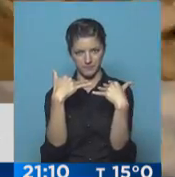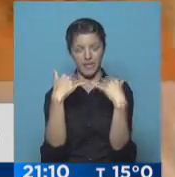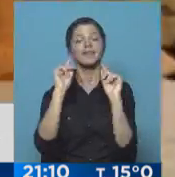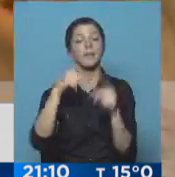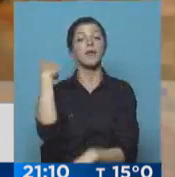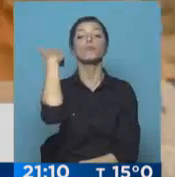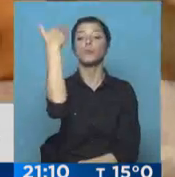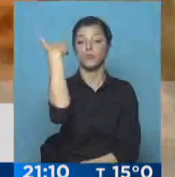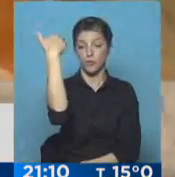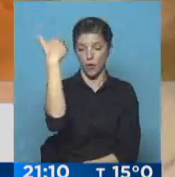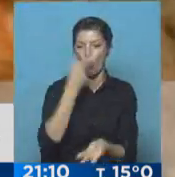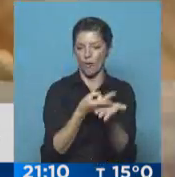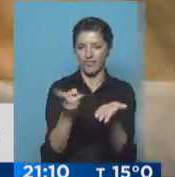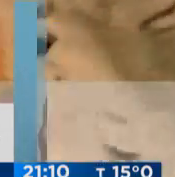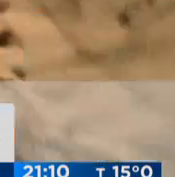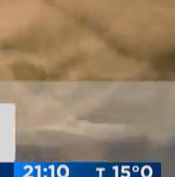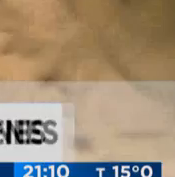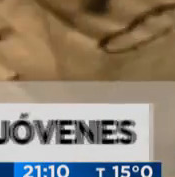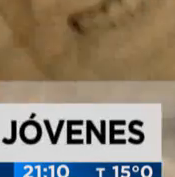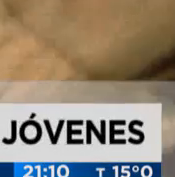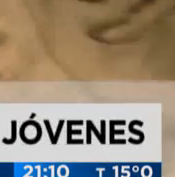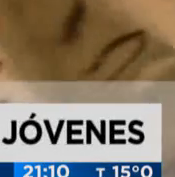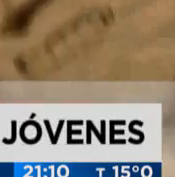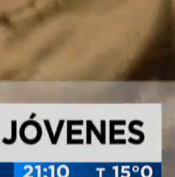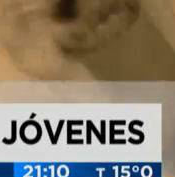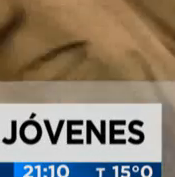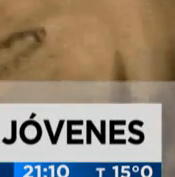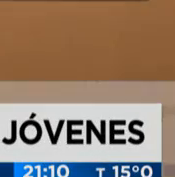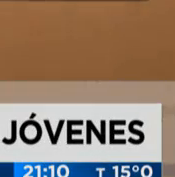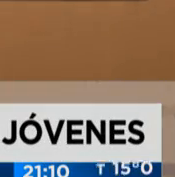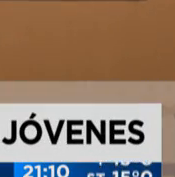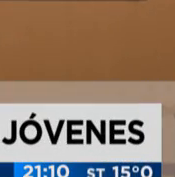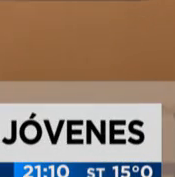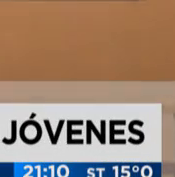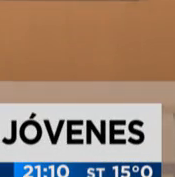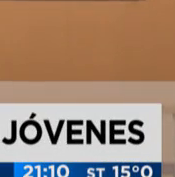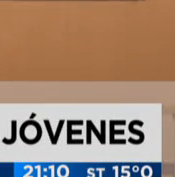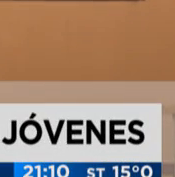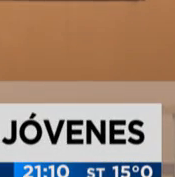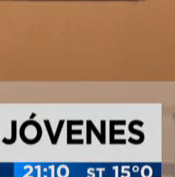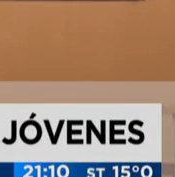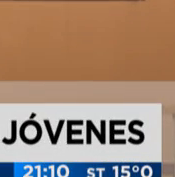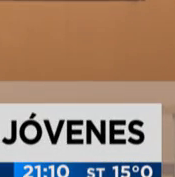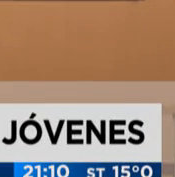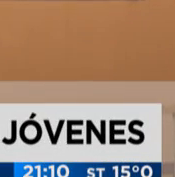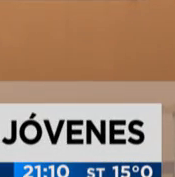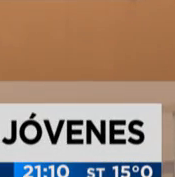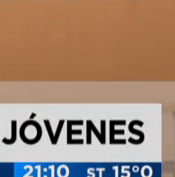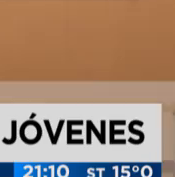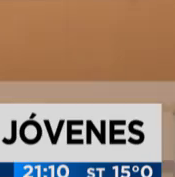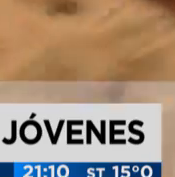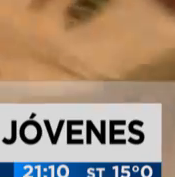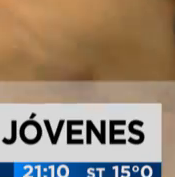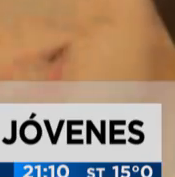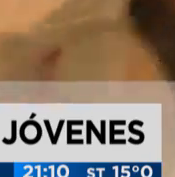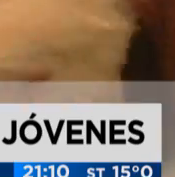pronunciar nuevamente unas palabras en su tercer discurso esta noche. El patio de las Islas Malvinas,